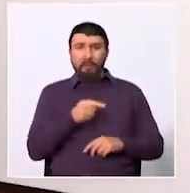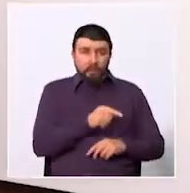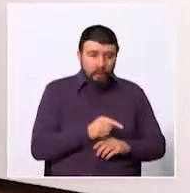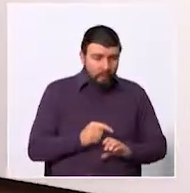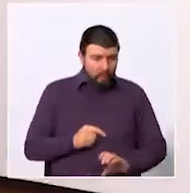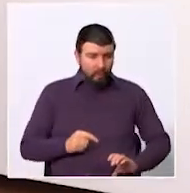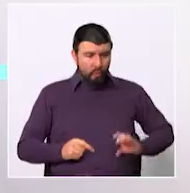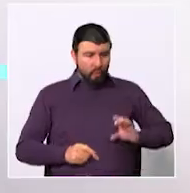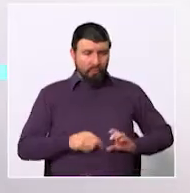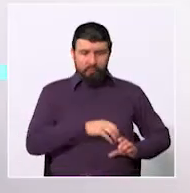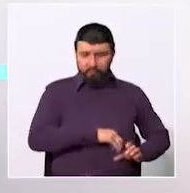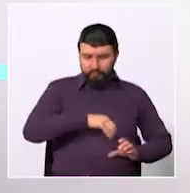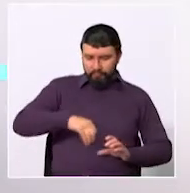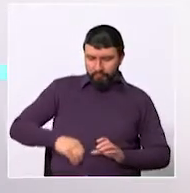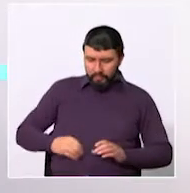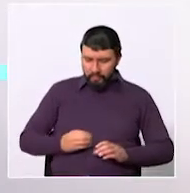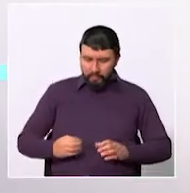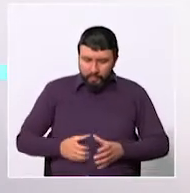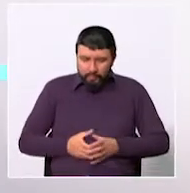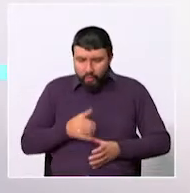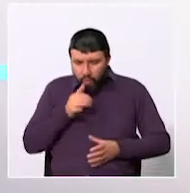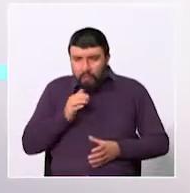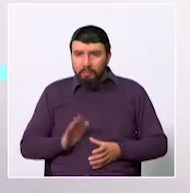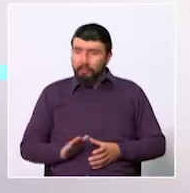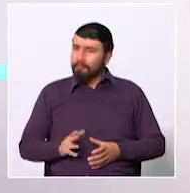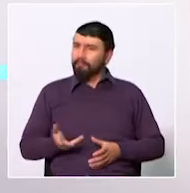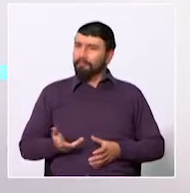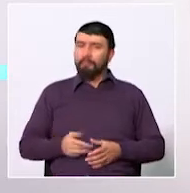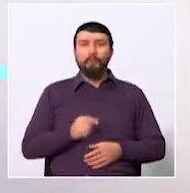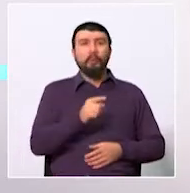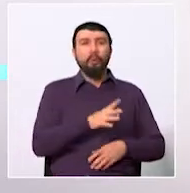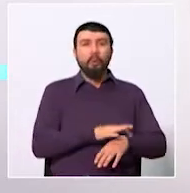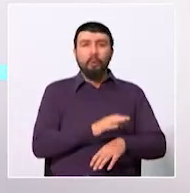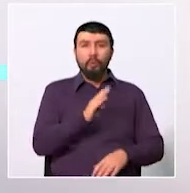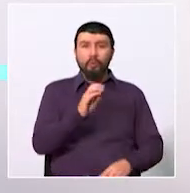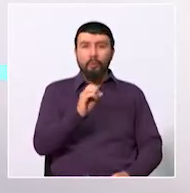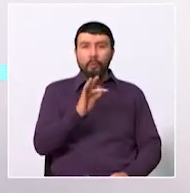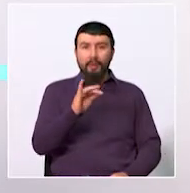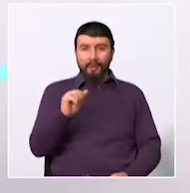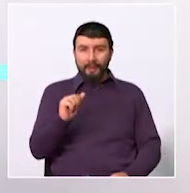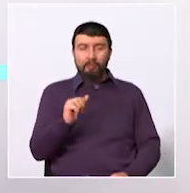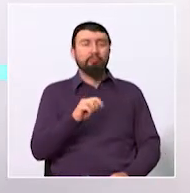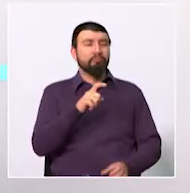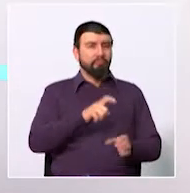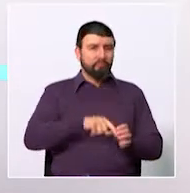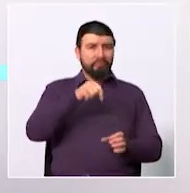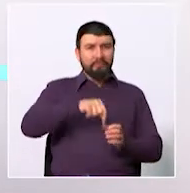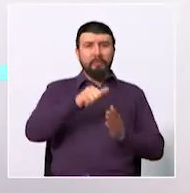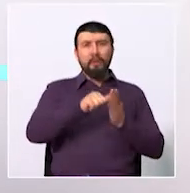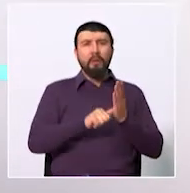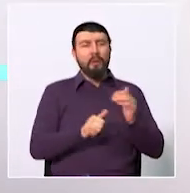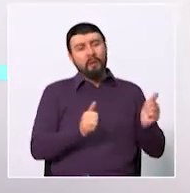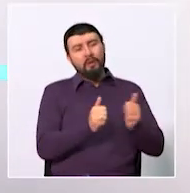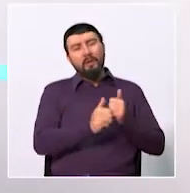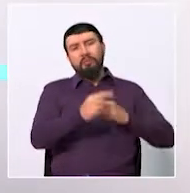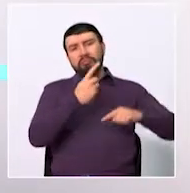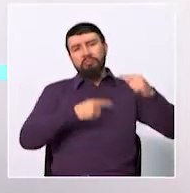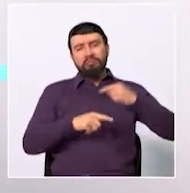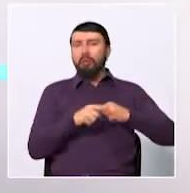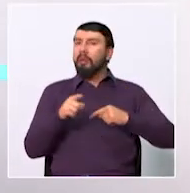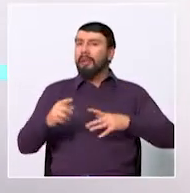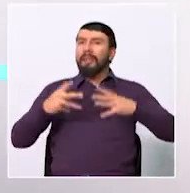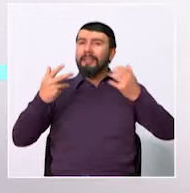intestino en la vejiga es a la cirugía el doctor botía ha estado en nuestro programa sucede ese en armenia